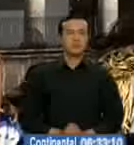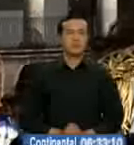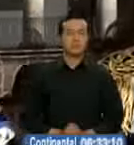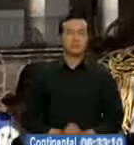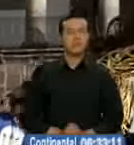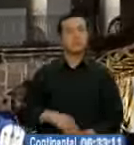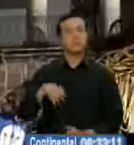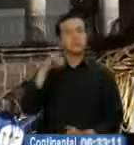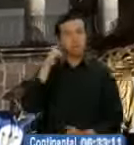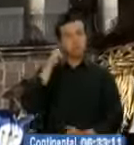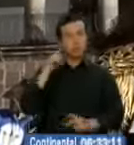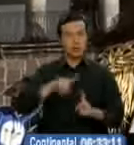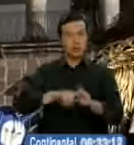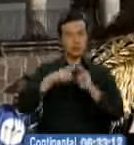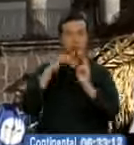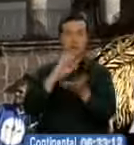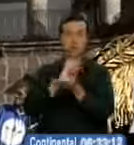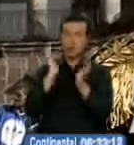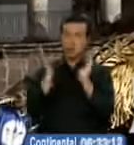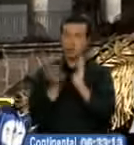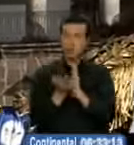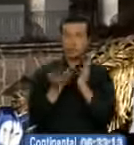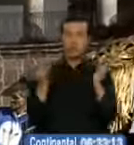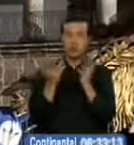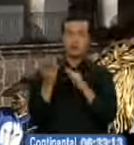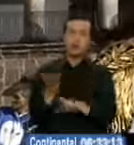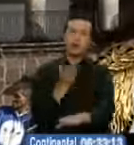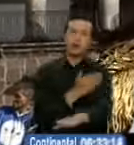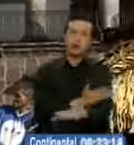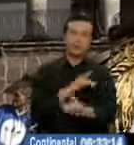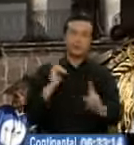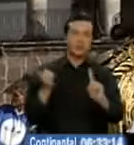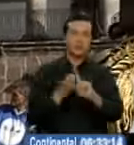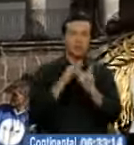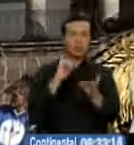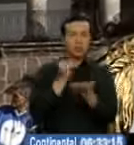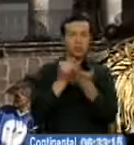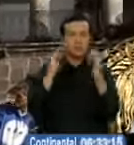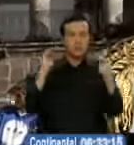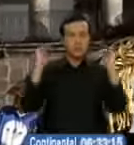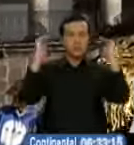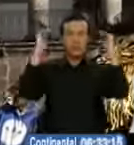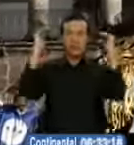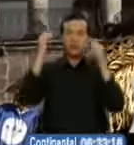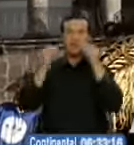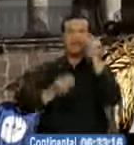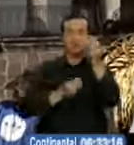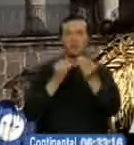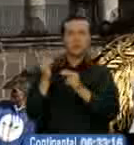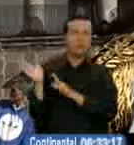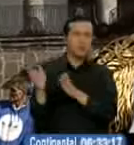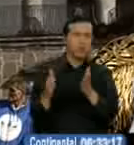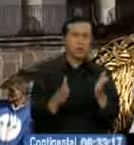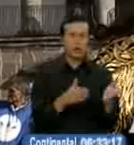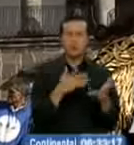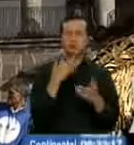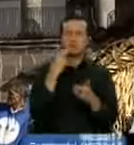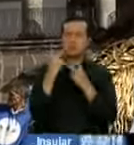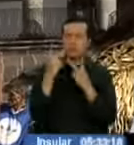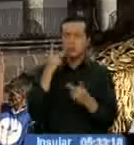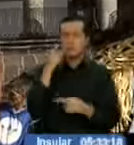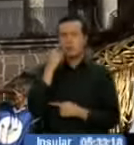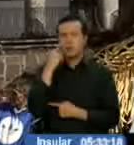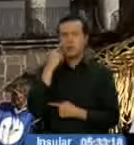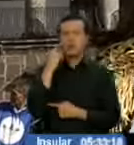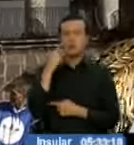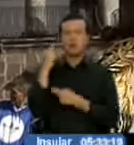Queremos mostrar el inicio de la revolución, son antecedentes, la primera junta soberana, queremos mostrar la masacre y queremos rescatar mucho